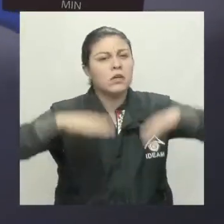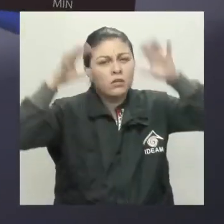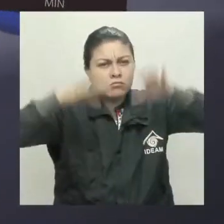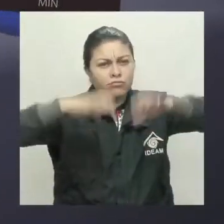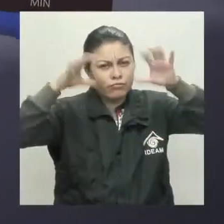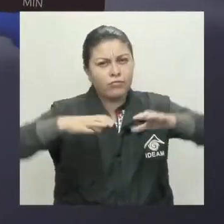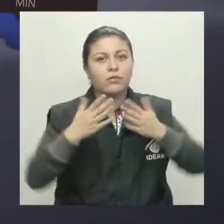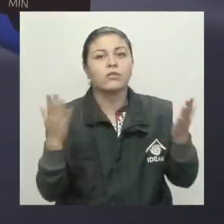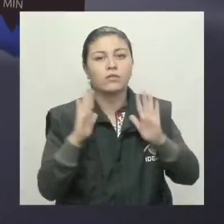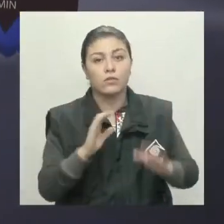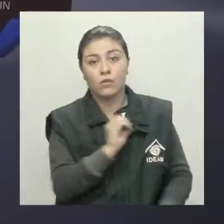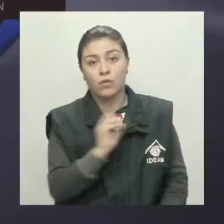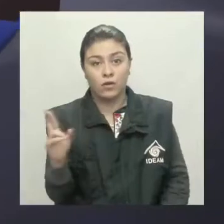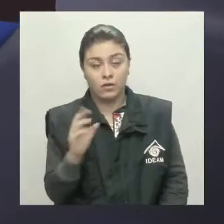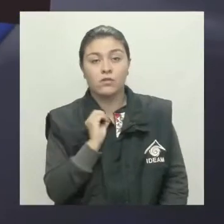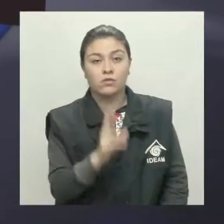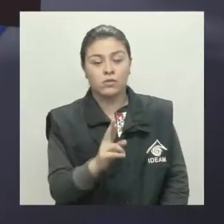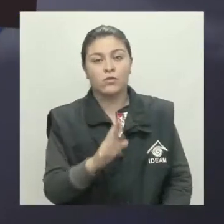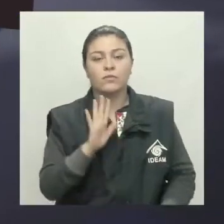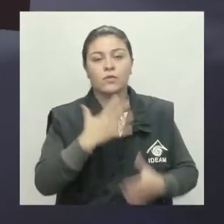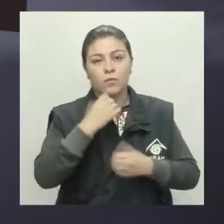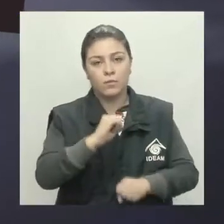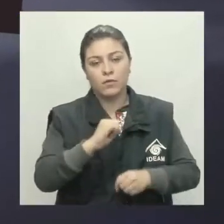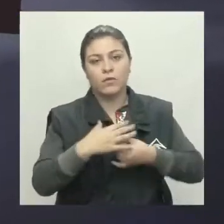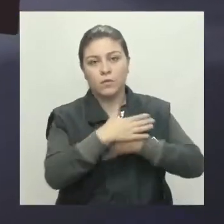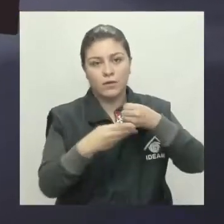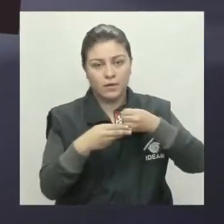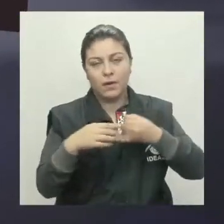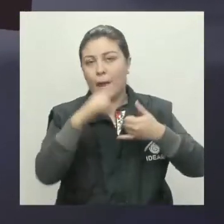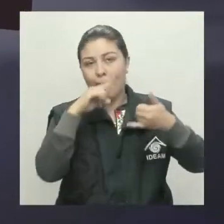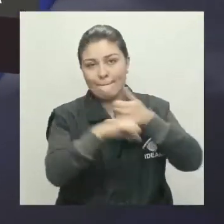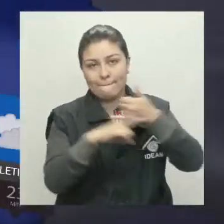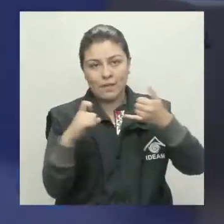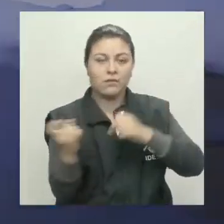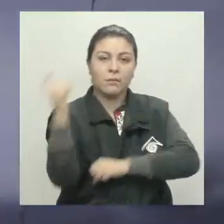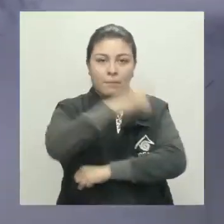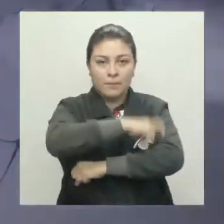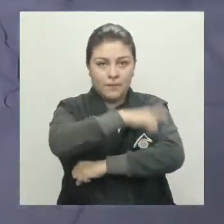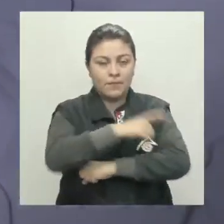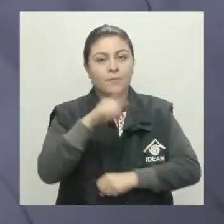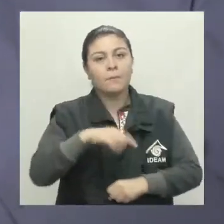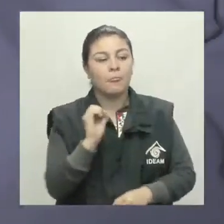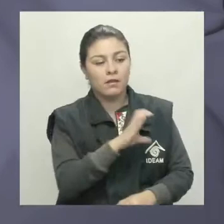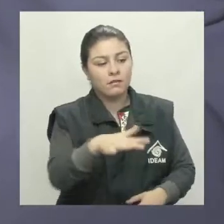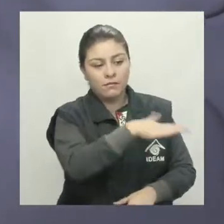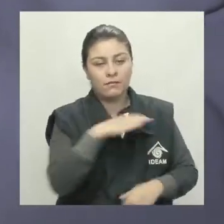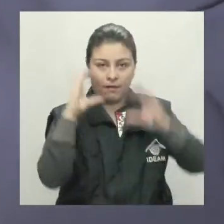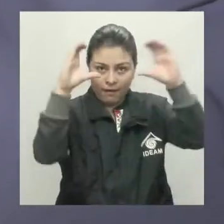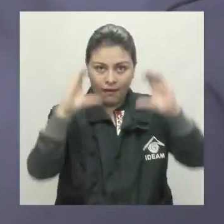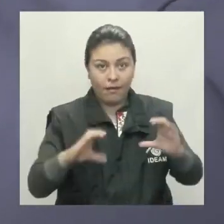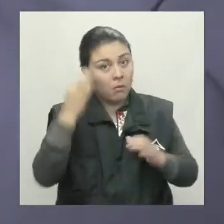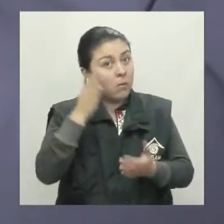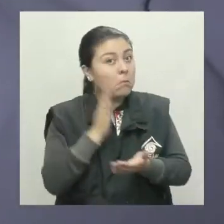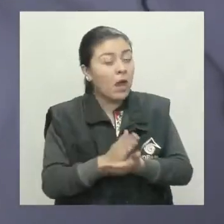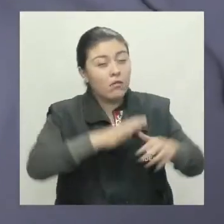del oriente y sur del Vaupés, Guainía, Amazonas, Piedemonte del Putumayo y en el occidente del Caquetá, donde se esperan lluvias de